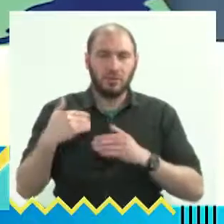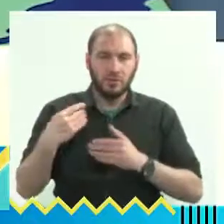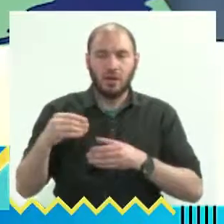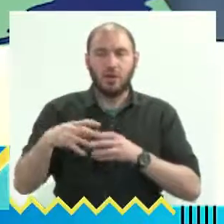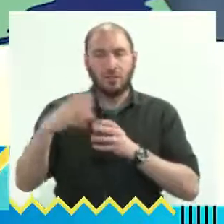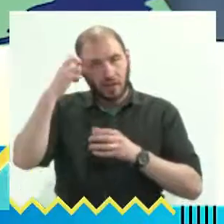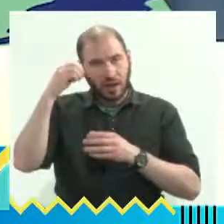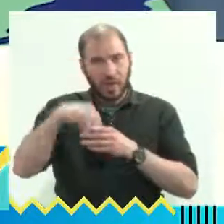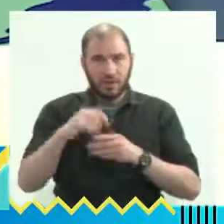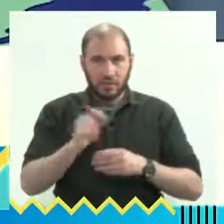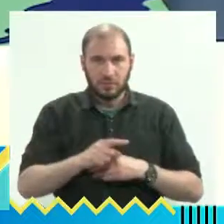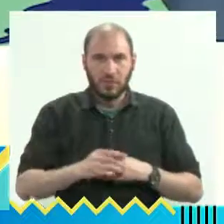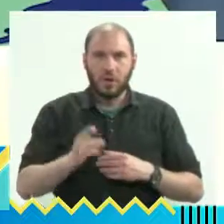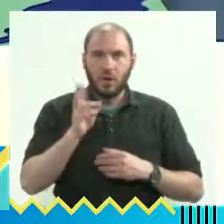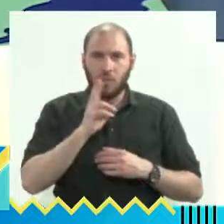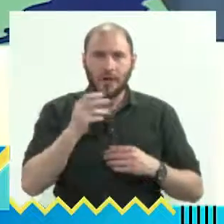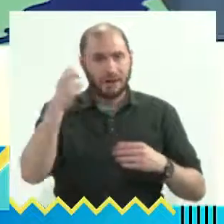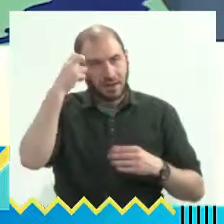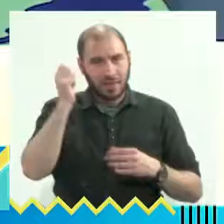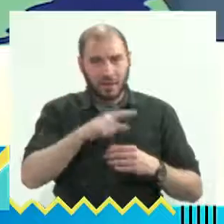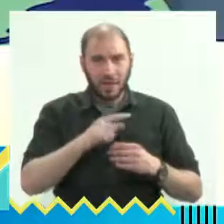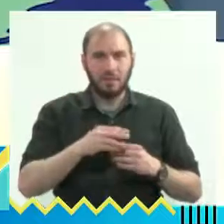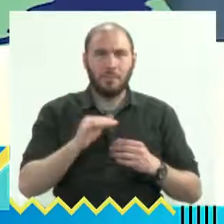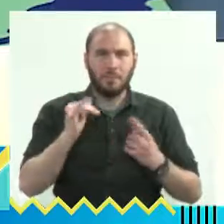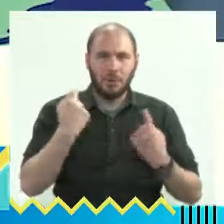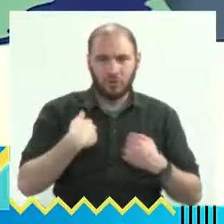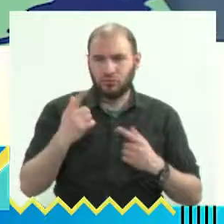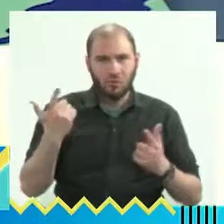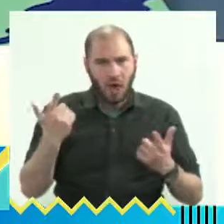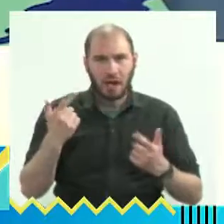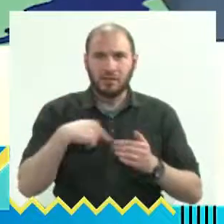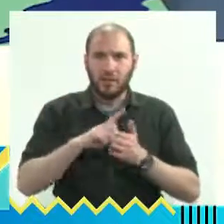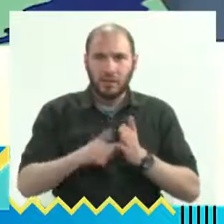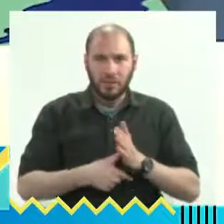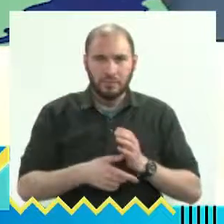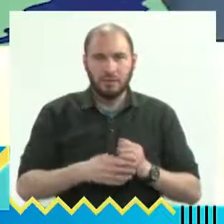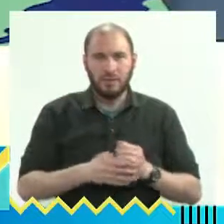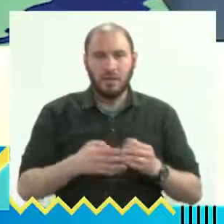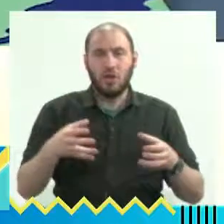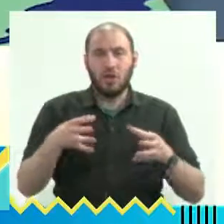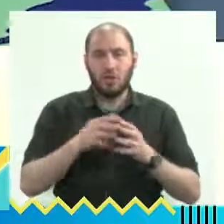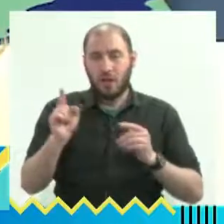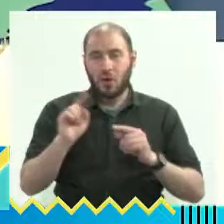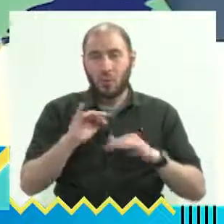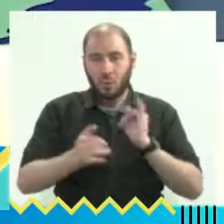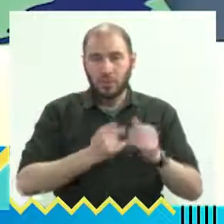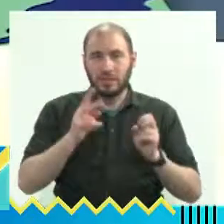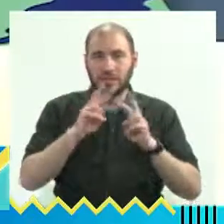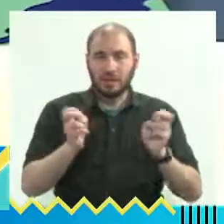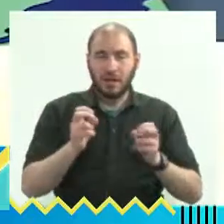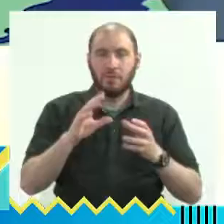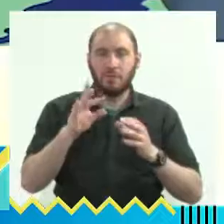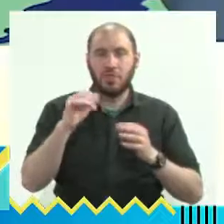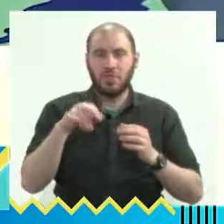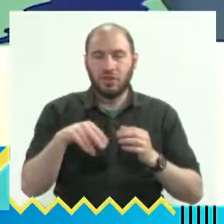del radicalismo. Entonces las mujeres del radicalismo decían, bueno, pero nosotros no, eso va a demorar. El binomio que ya dice tiene que ver con el sistema DON,